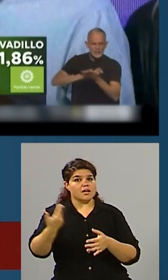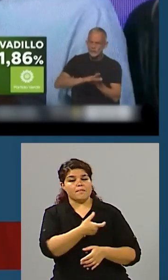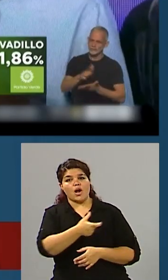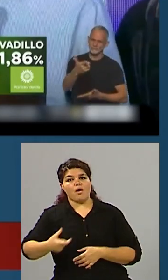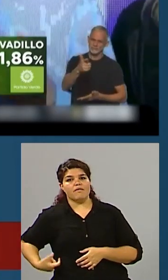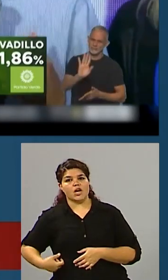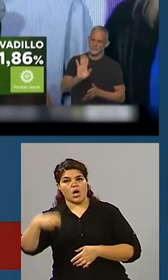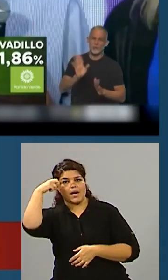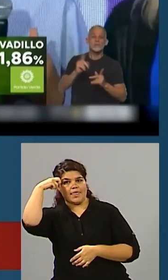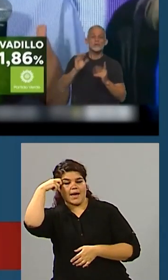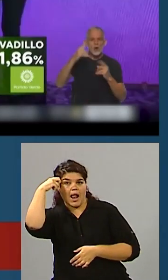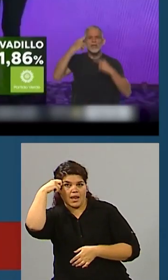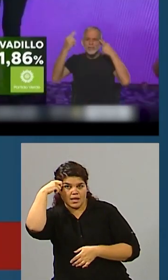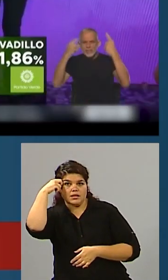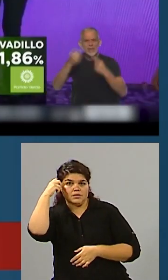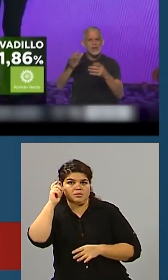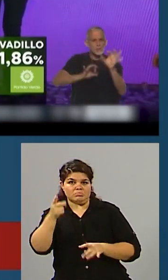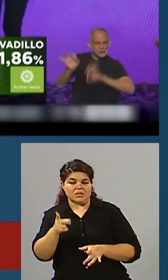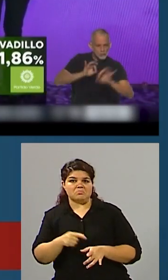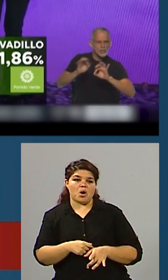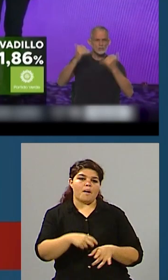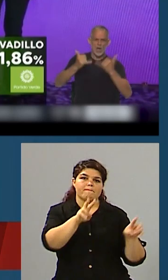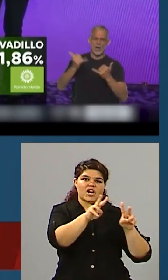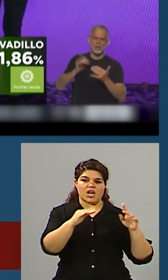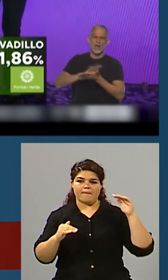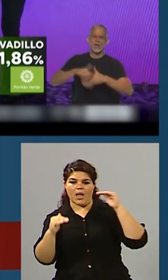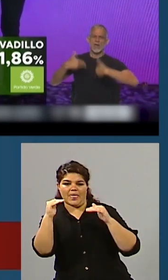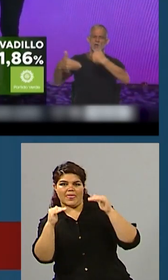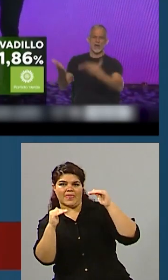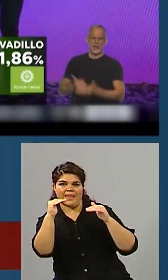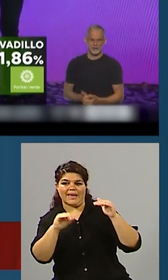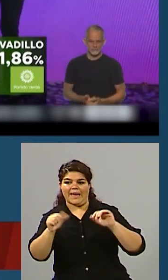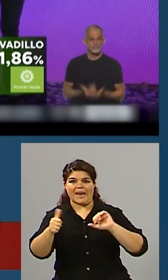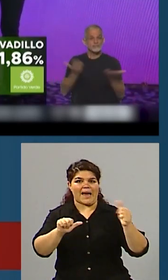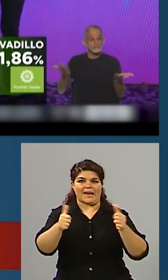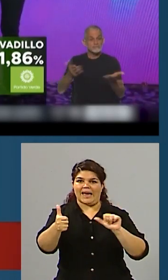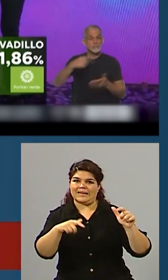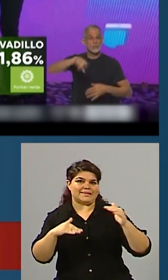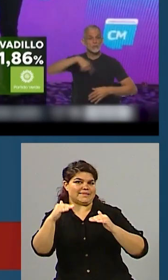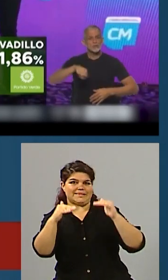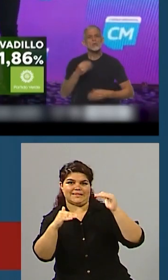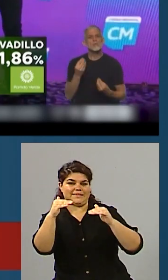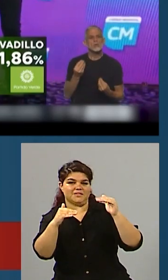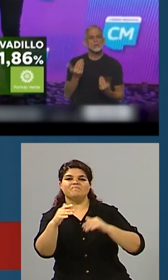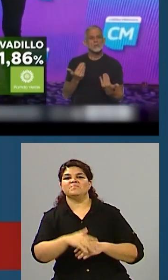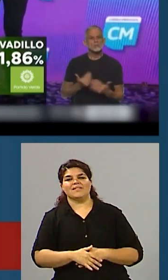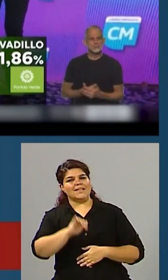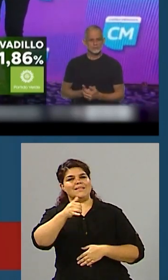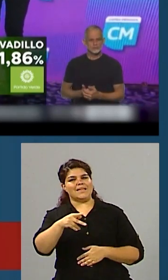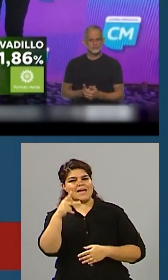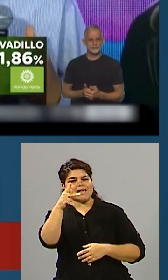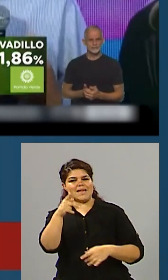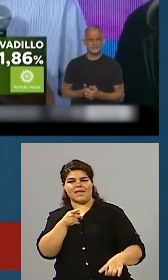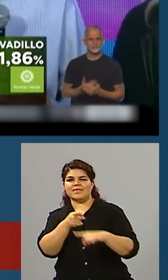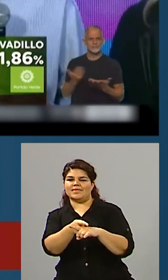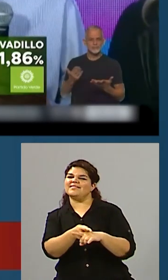así empatado. Sí creo que tiene un fuerte sesgo anti-kirchnerista, ahí sí. Y